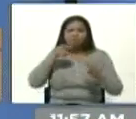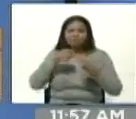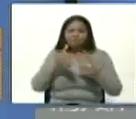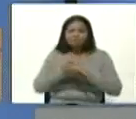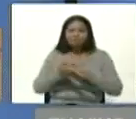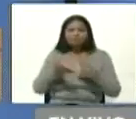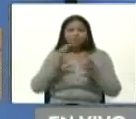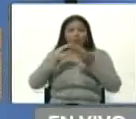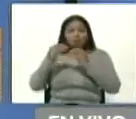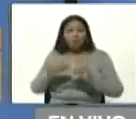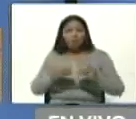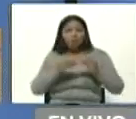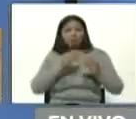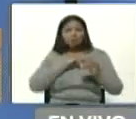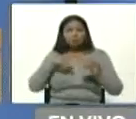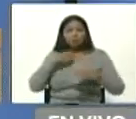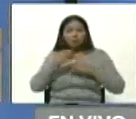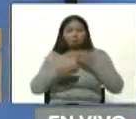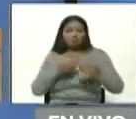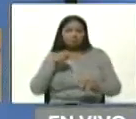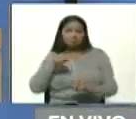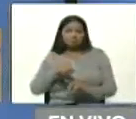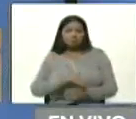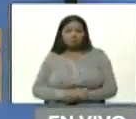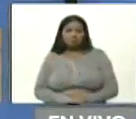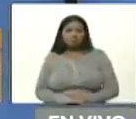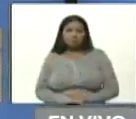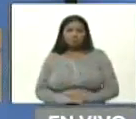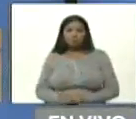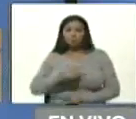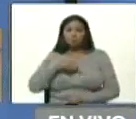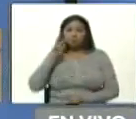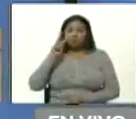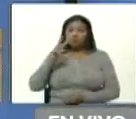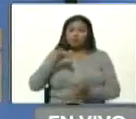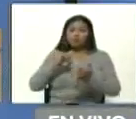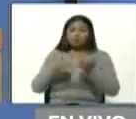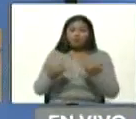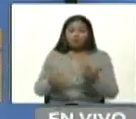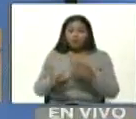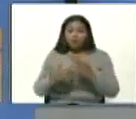haya que corregir, corregimos. Estamos viendo los niveles de